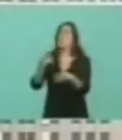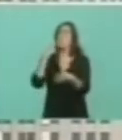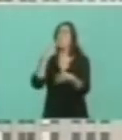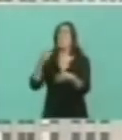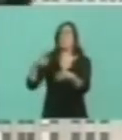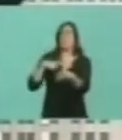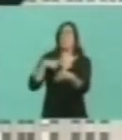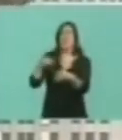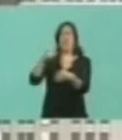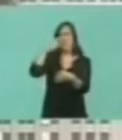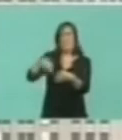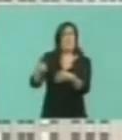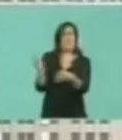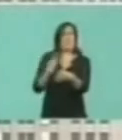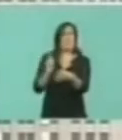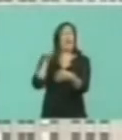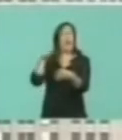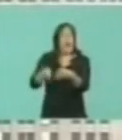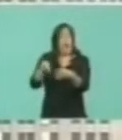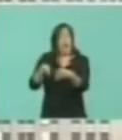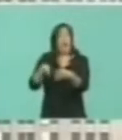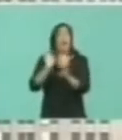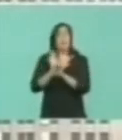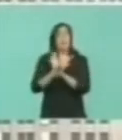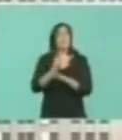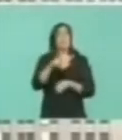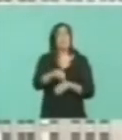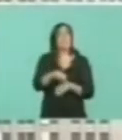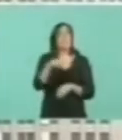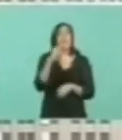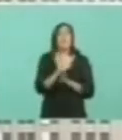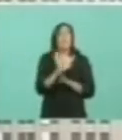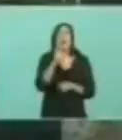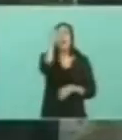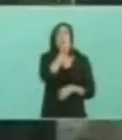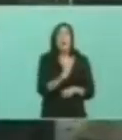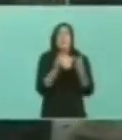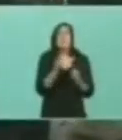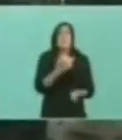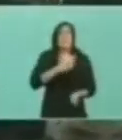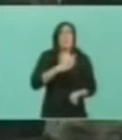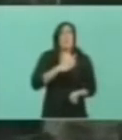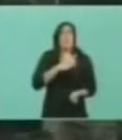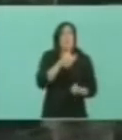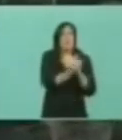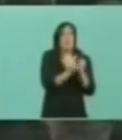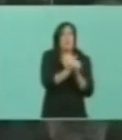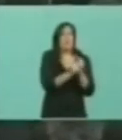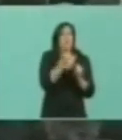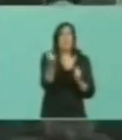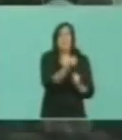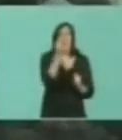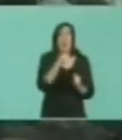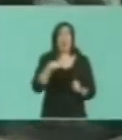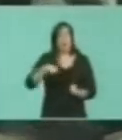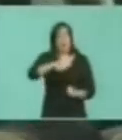energía ya ni siquiera es estratégica, es directamente de carácter vital. Y por eso la decisión